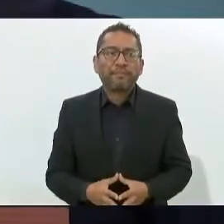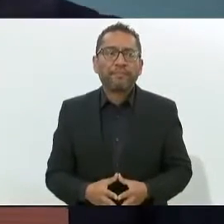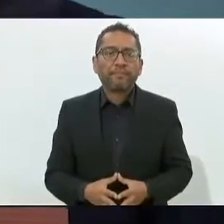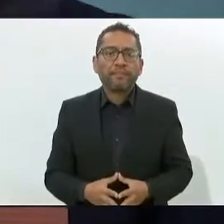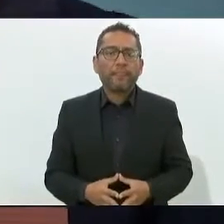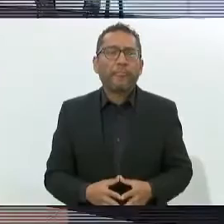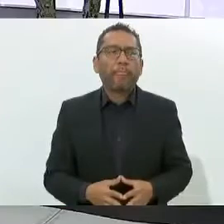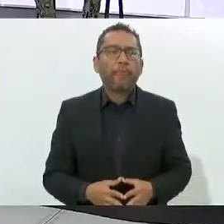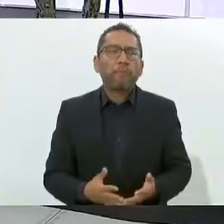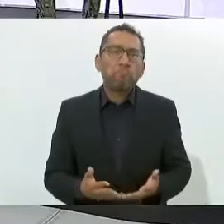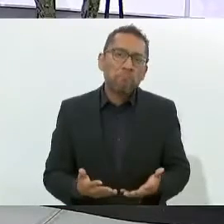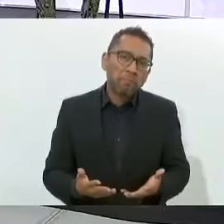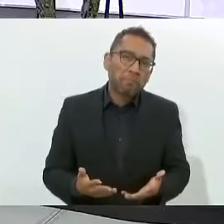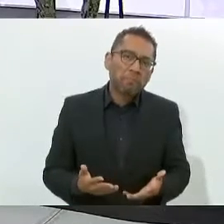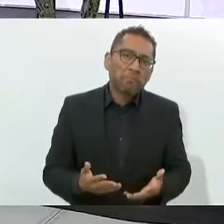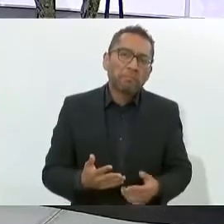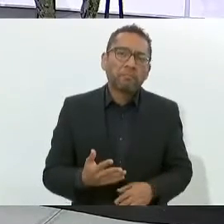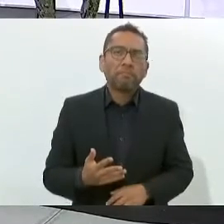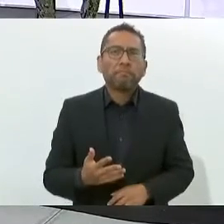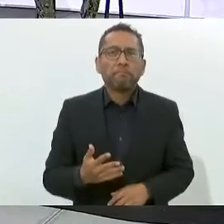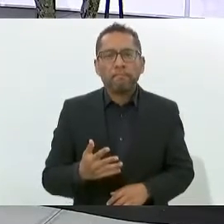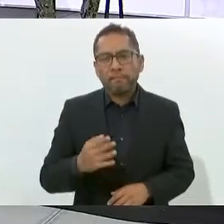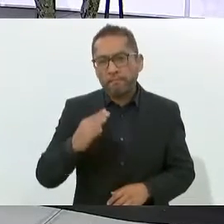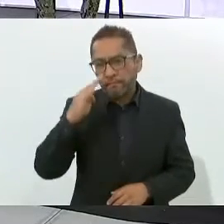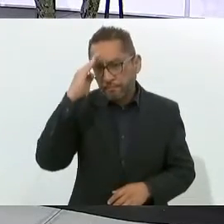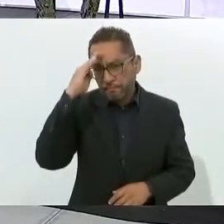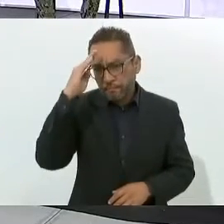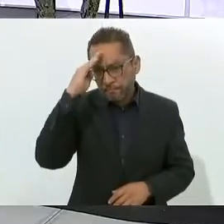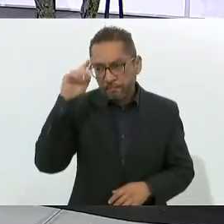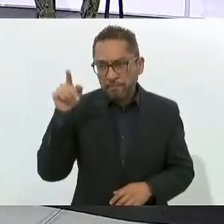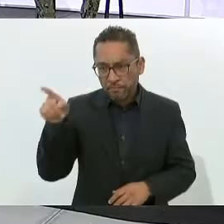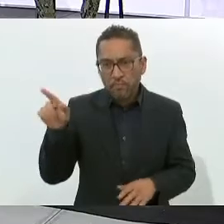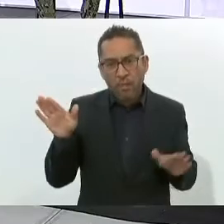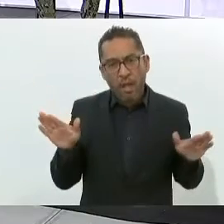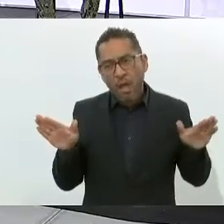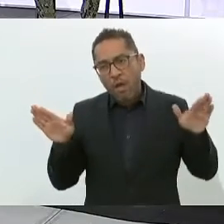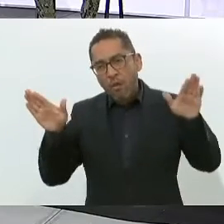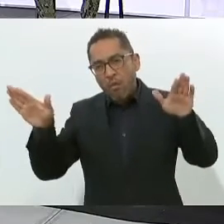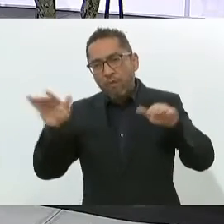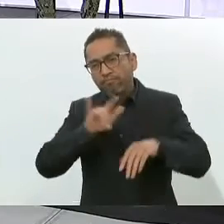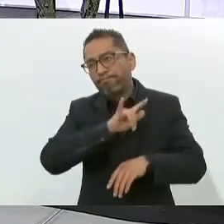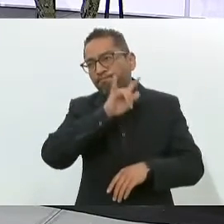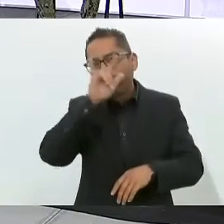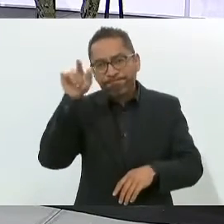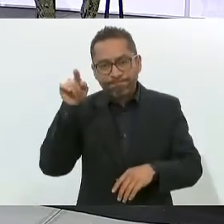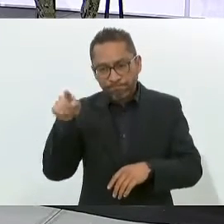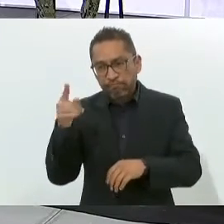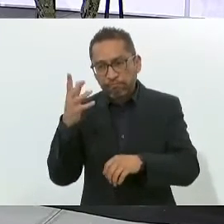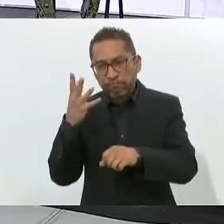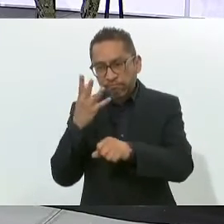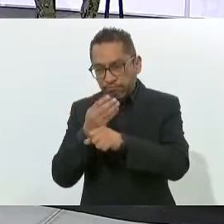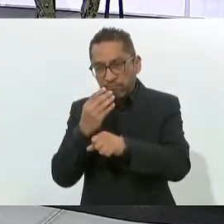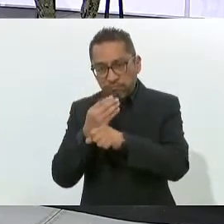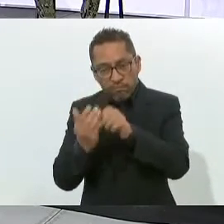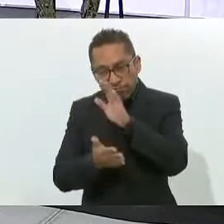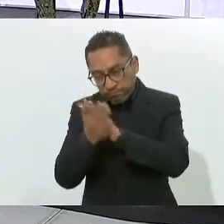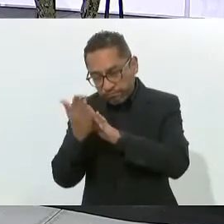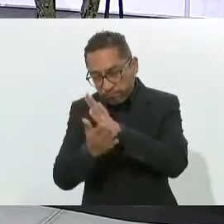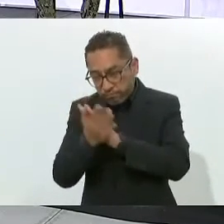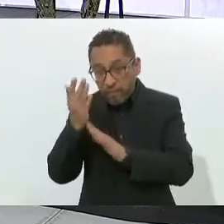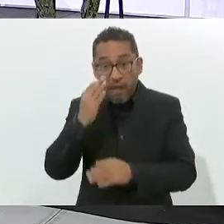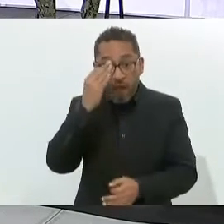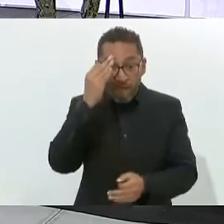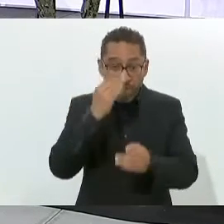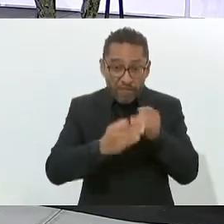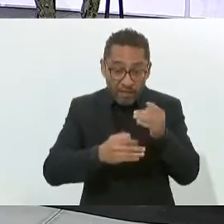Se estimaba que para terminar ese aeropuerto en el 2025, o sea que nos íbamos